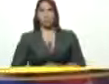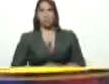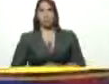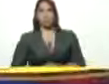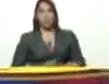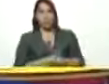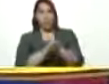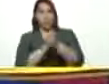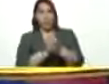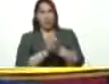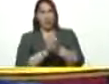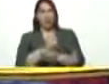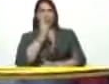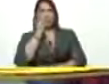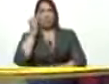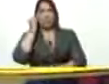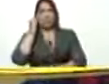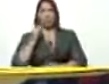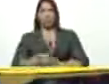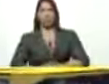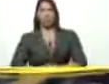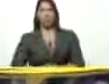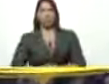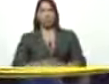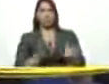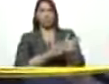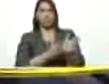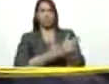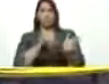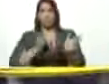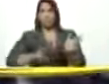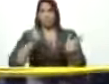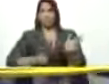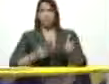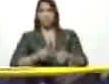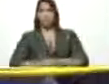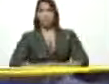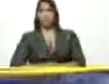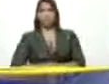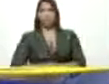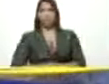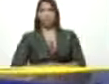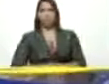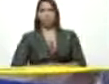colegas, amigos y amigas, pensionados y pensionadas.